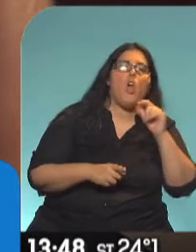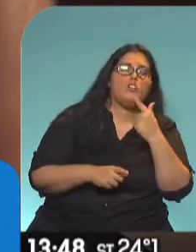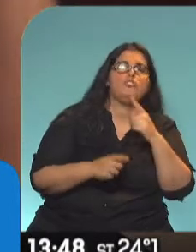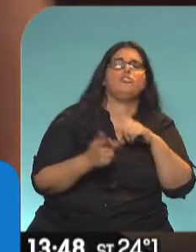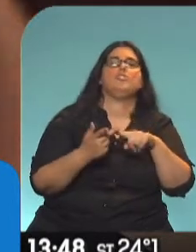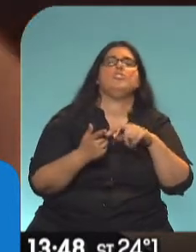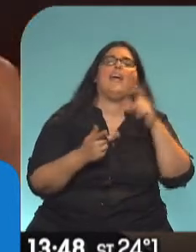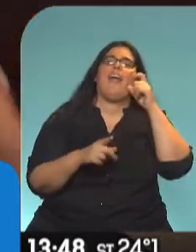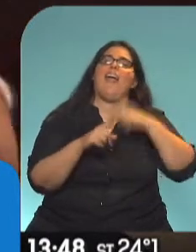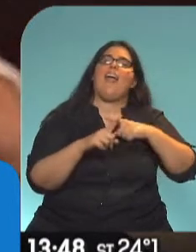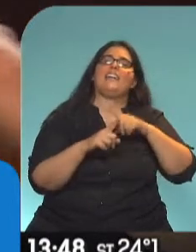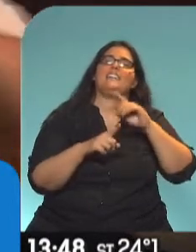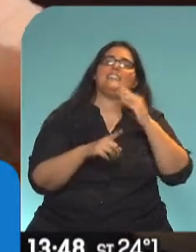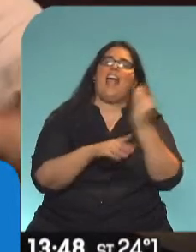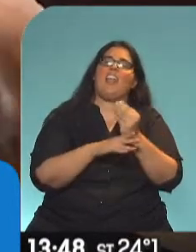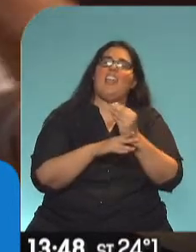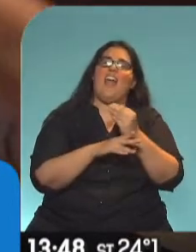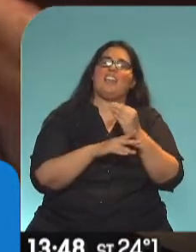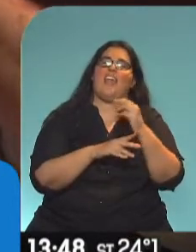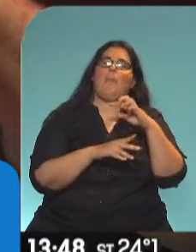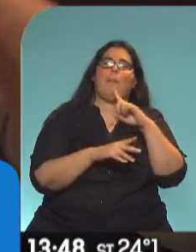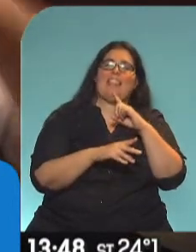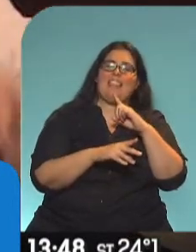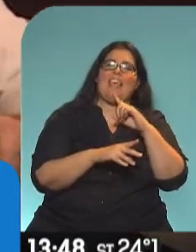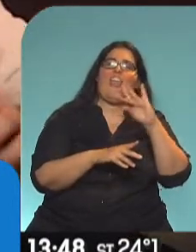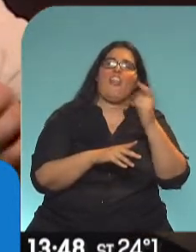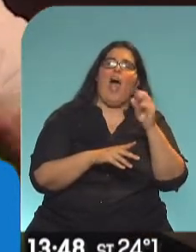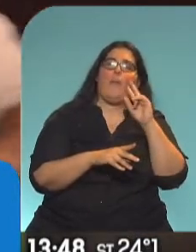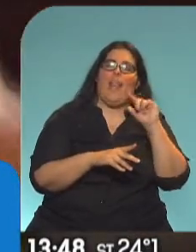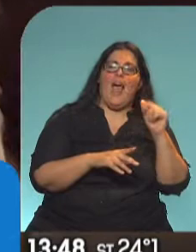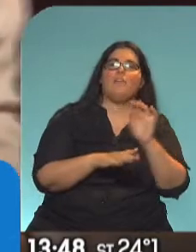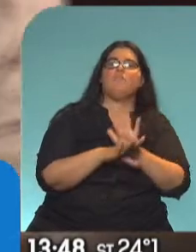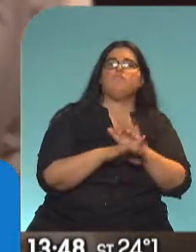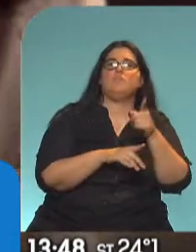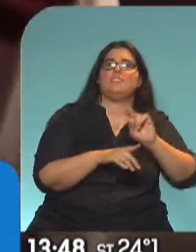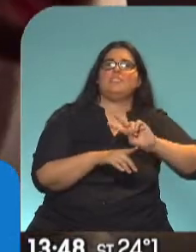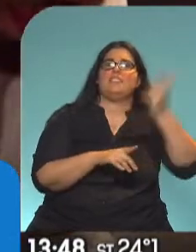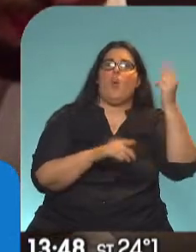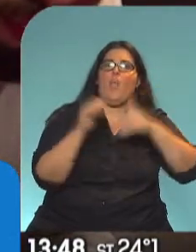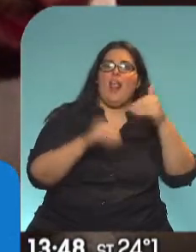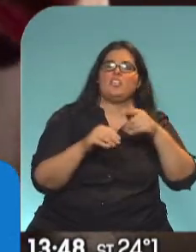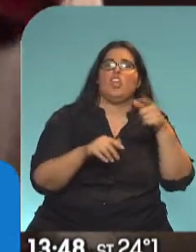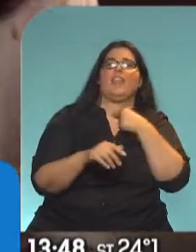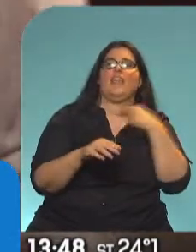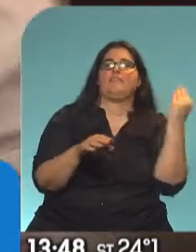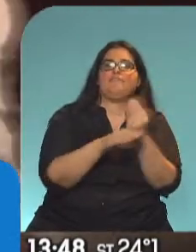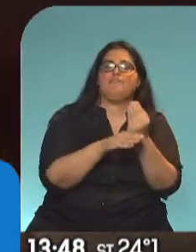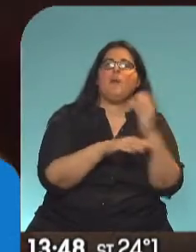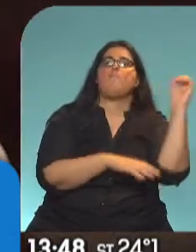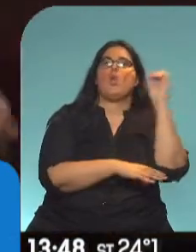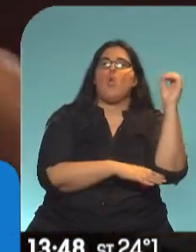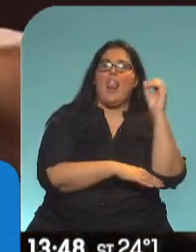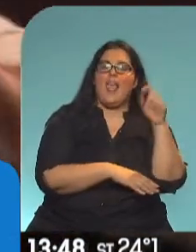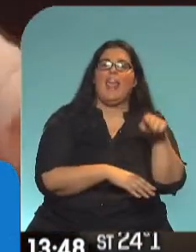candidata a vicepresidente del PT, Manuela Dávila, que irá a segunda vuelta por la alcaldía de Porto Alegre por el